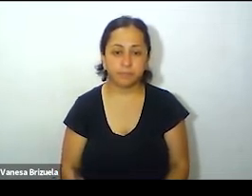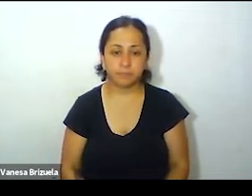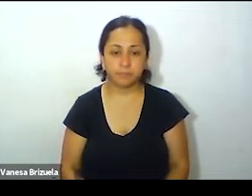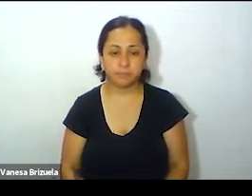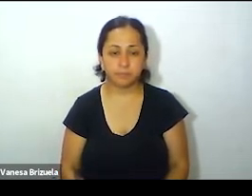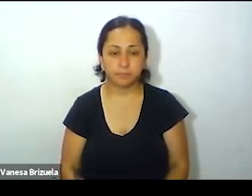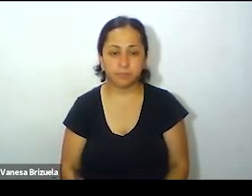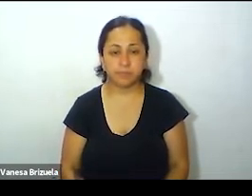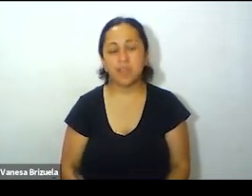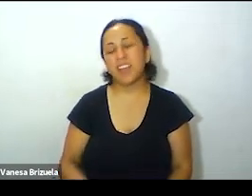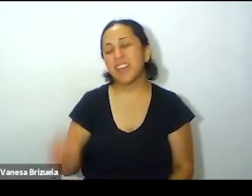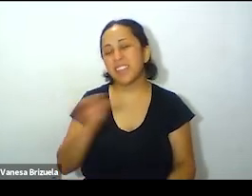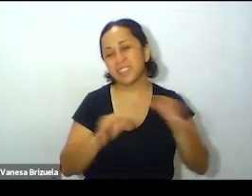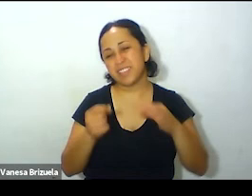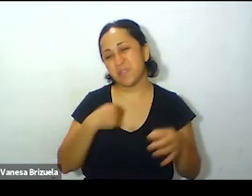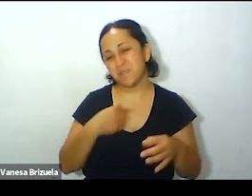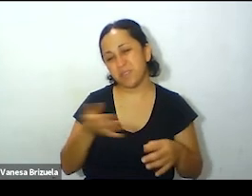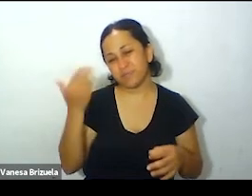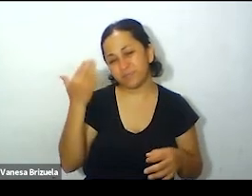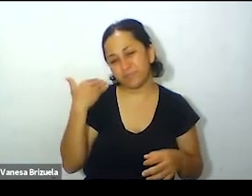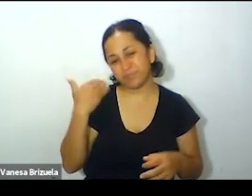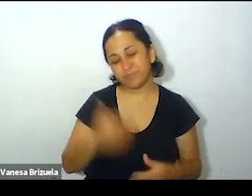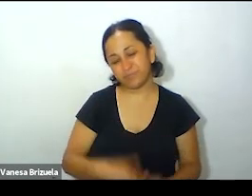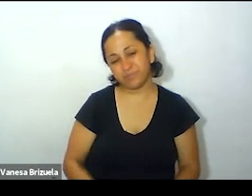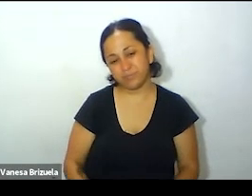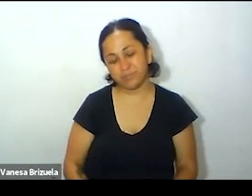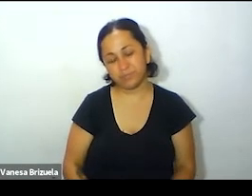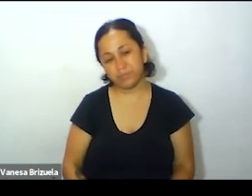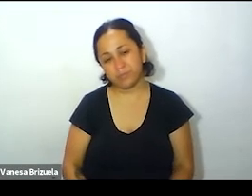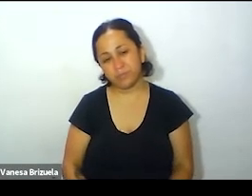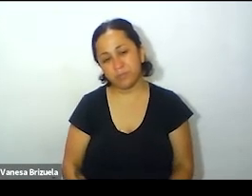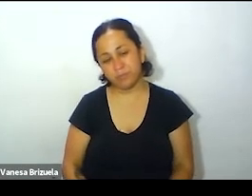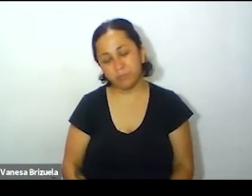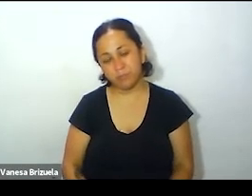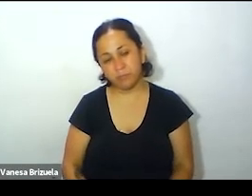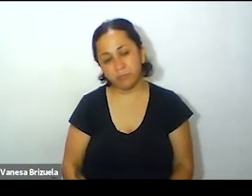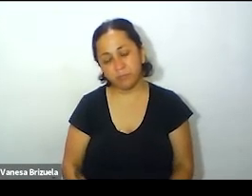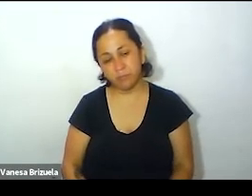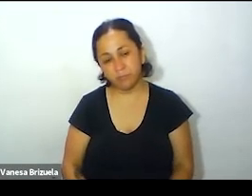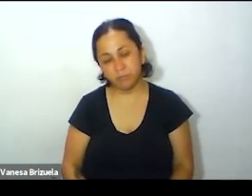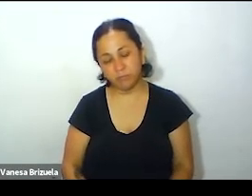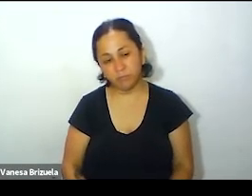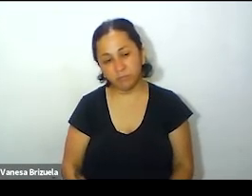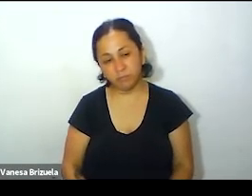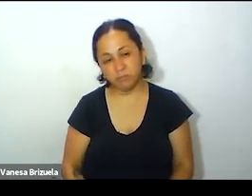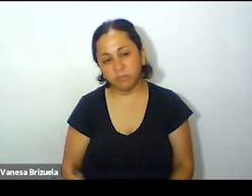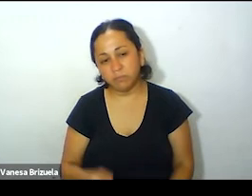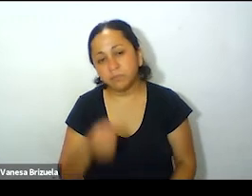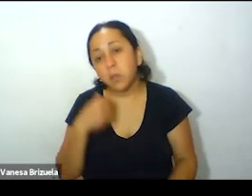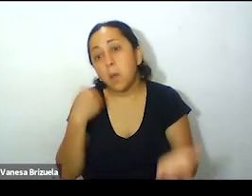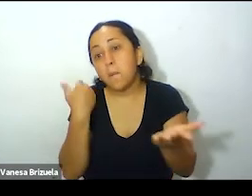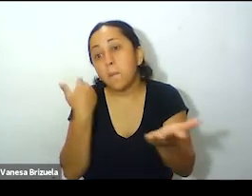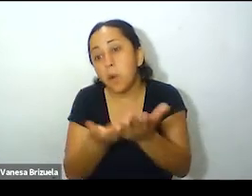acá están todos los diseños que yo hice, podemos hacer eso. Les propongo que,